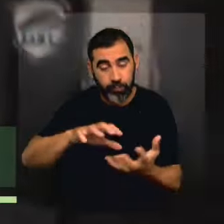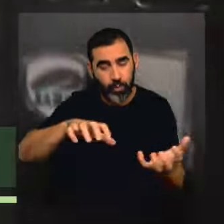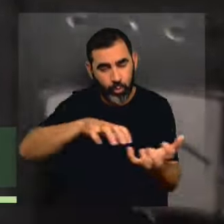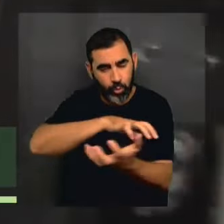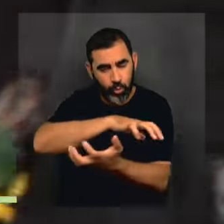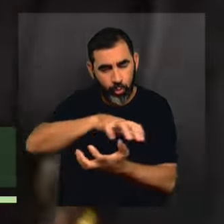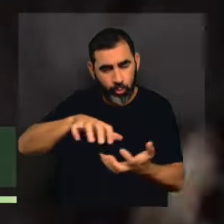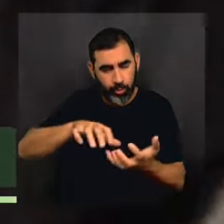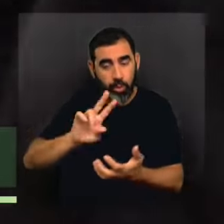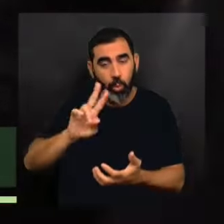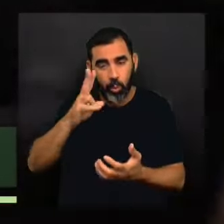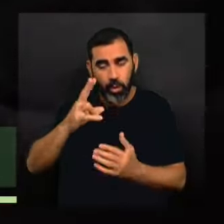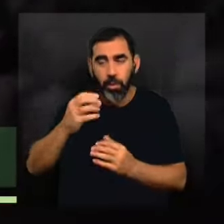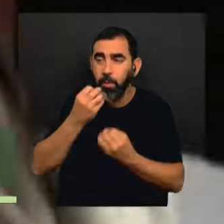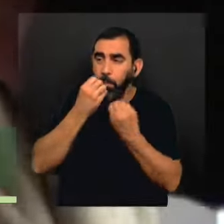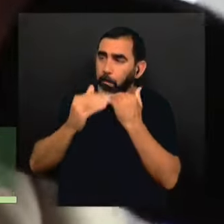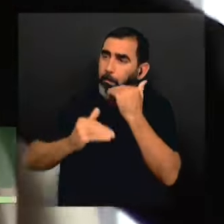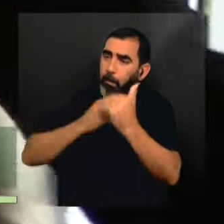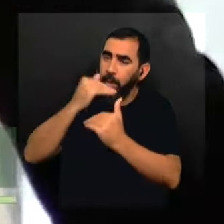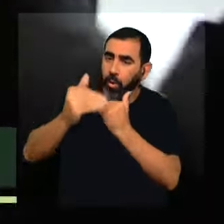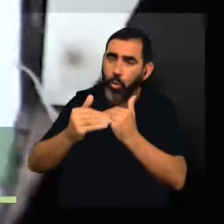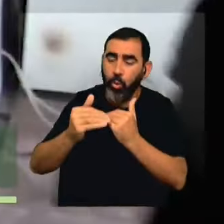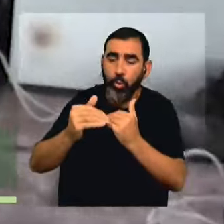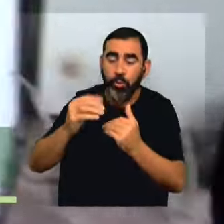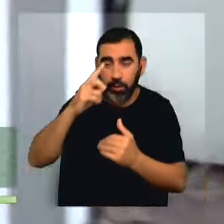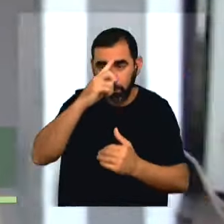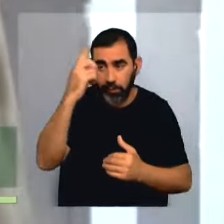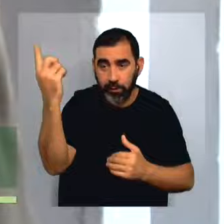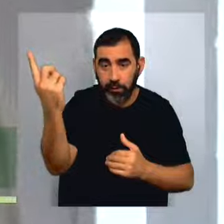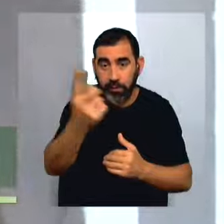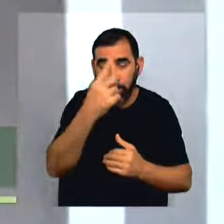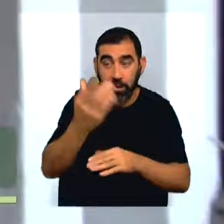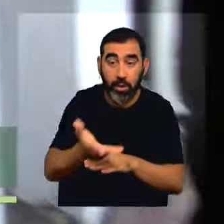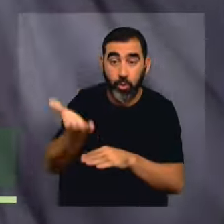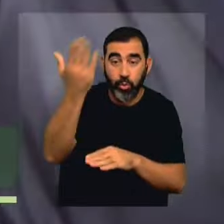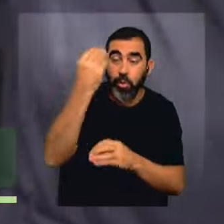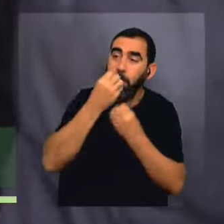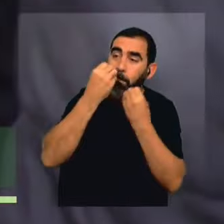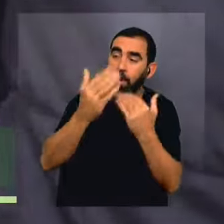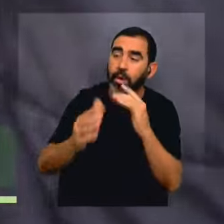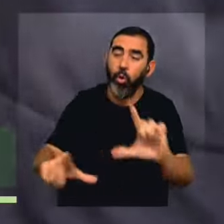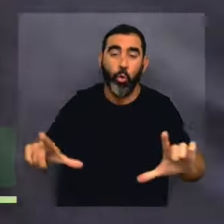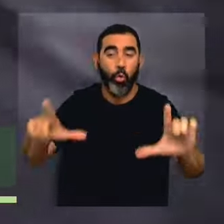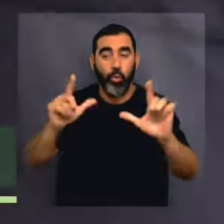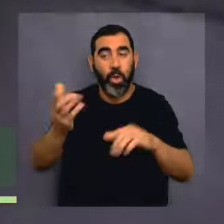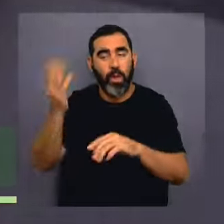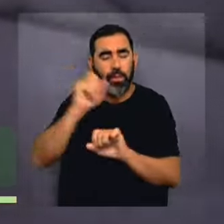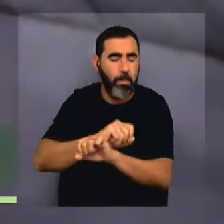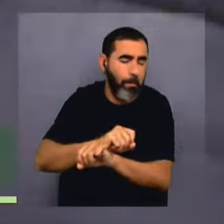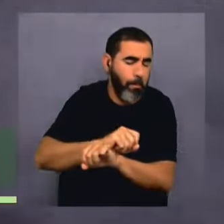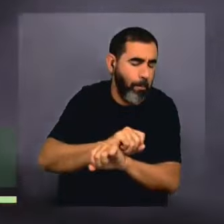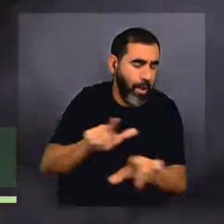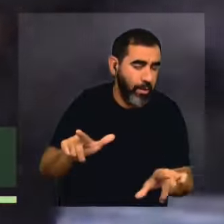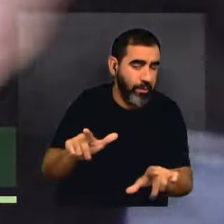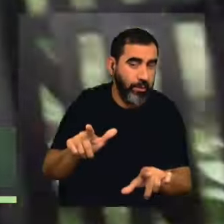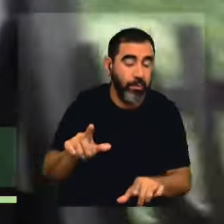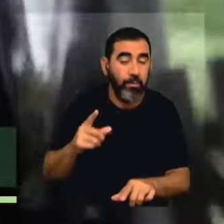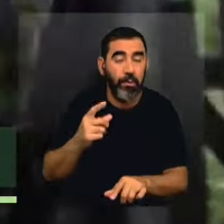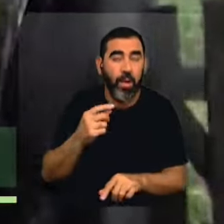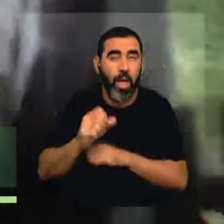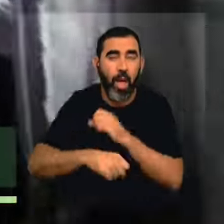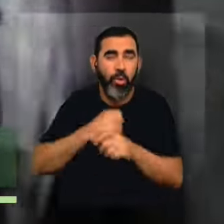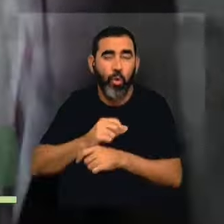Uruguay había recuperado posiciones en el contexto internacional este mejorando su imagen que era muy mala a principio